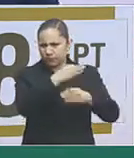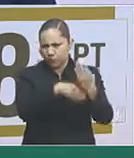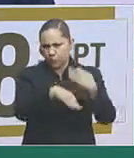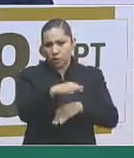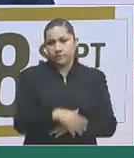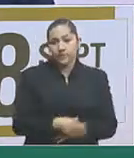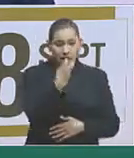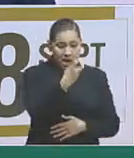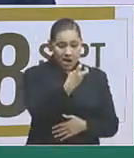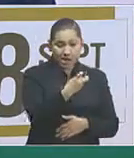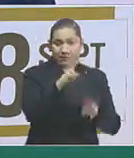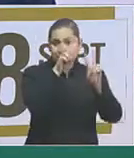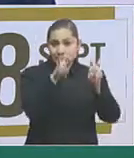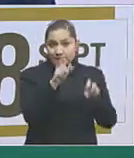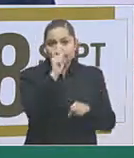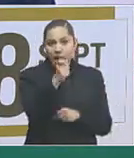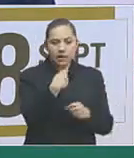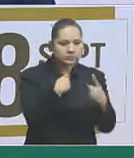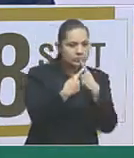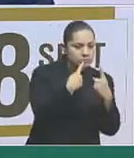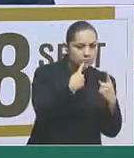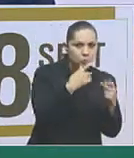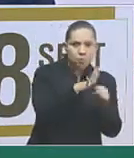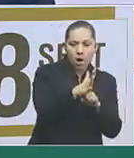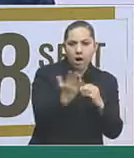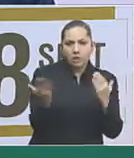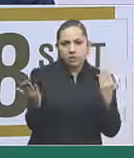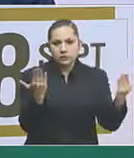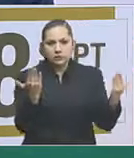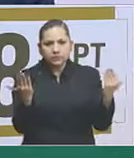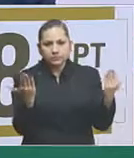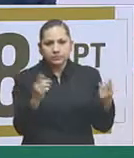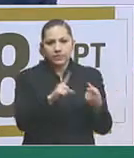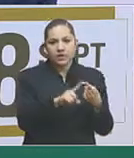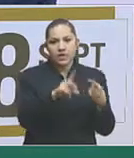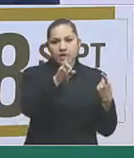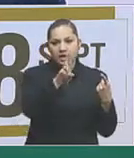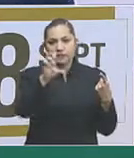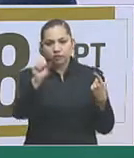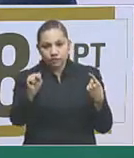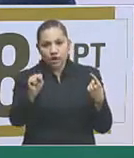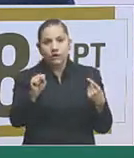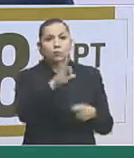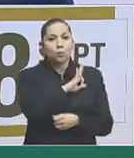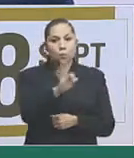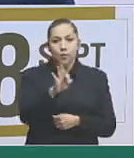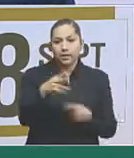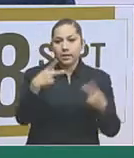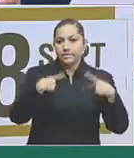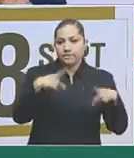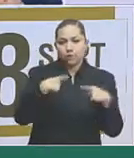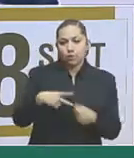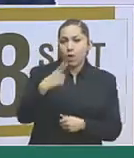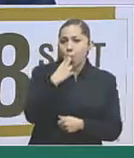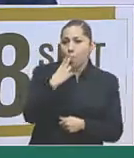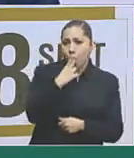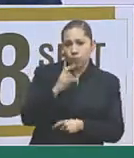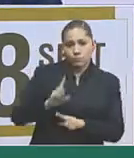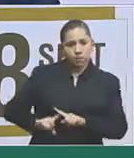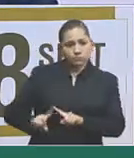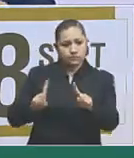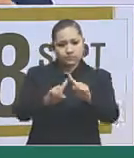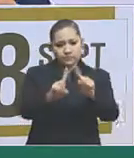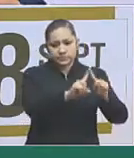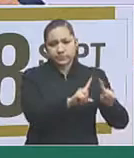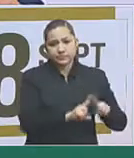dilema las redes sociales se pueden emplear por cualquiera y de cualquier forma constructivamente o